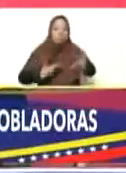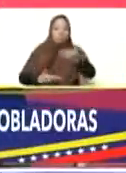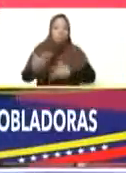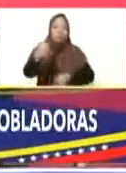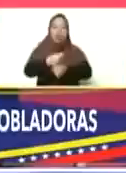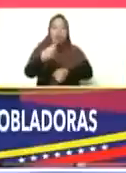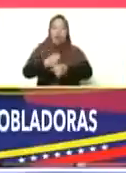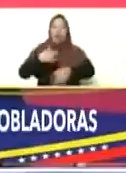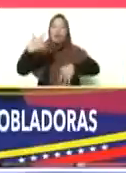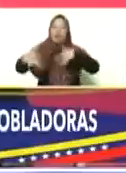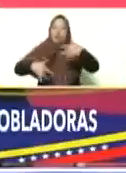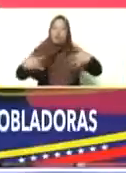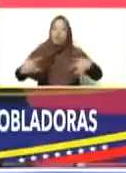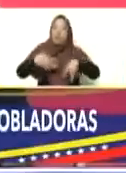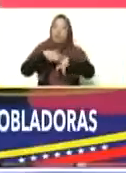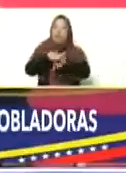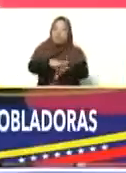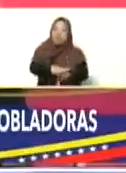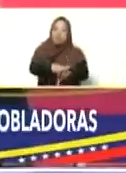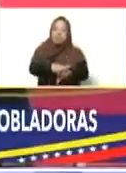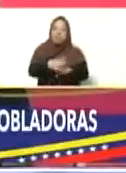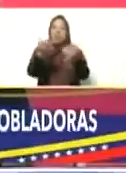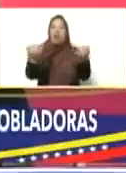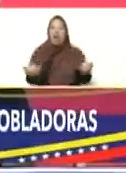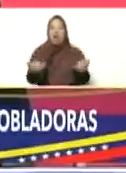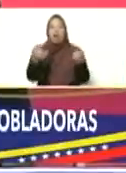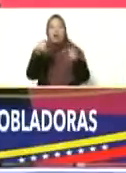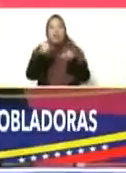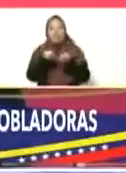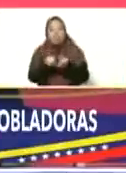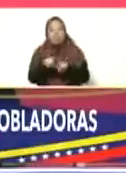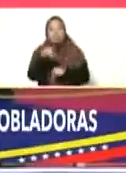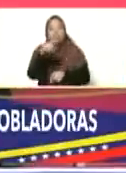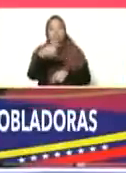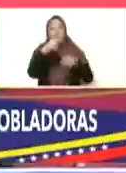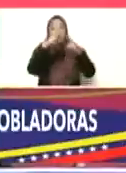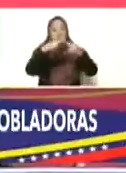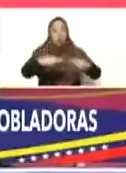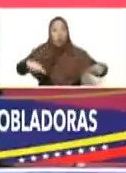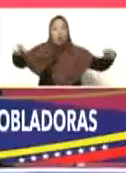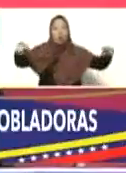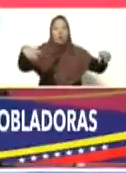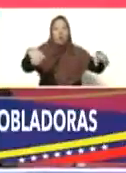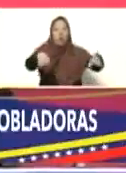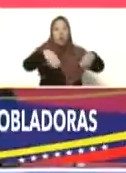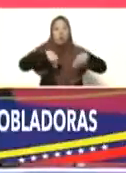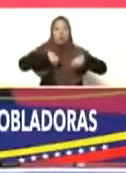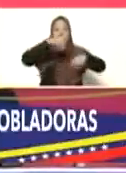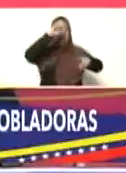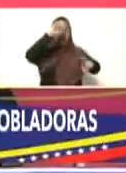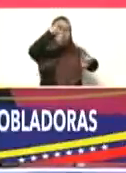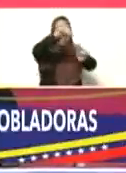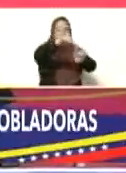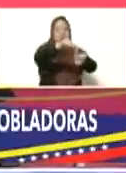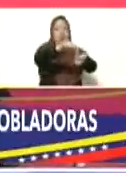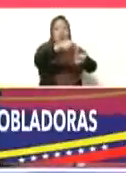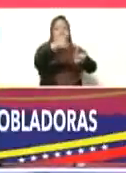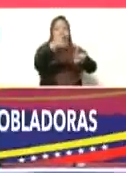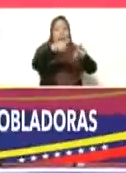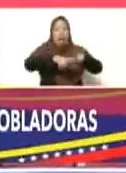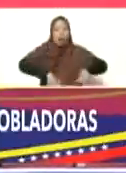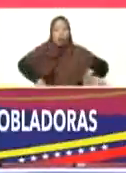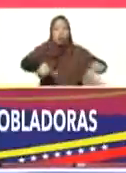ellos desde el momento en que por ejemplo los campamentos de pioneros asume un espacio asume un terreno